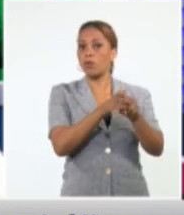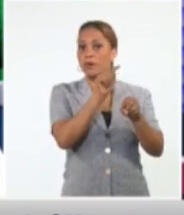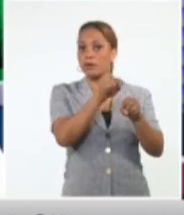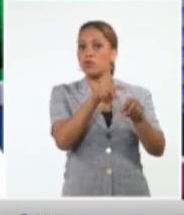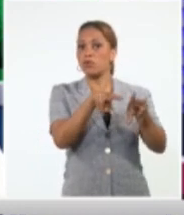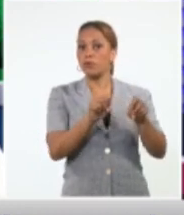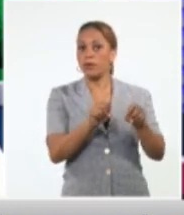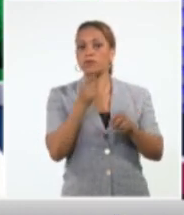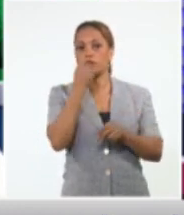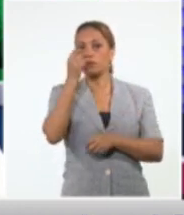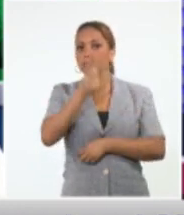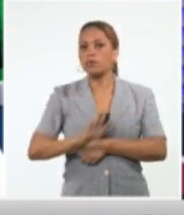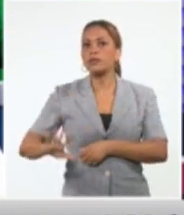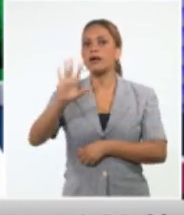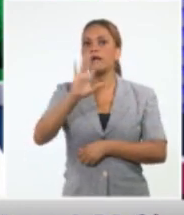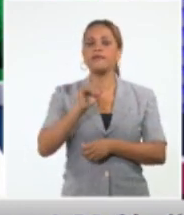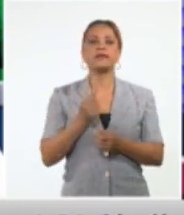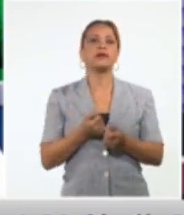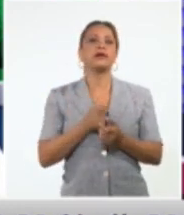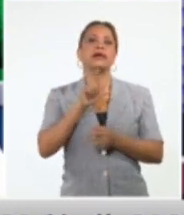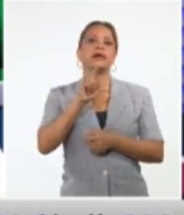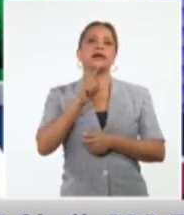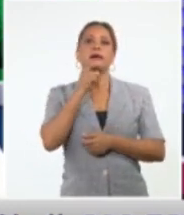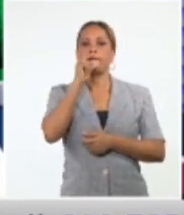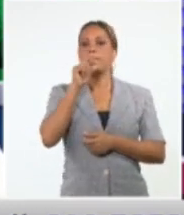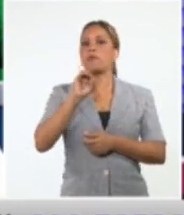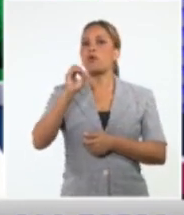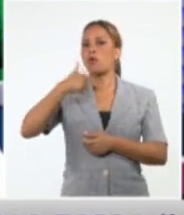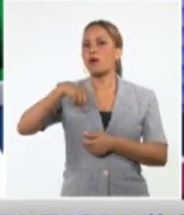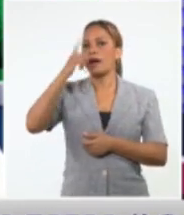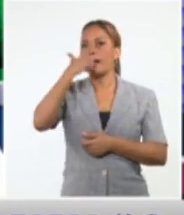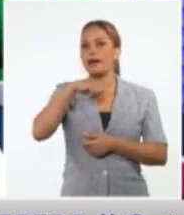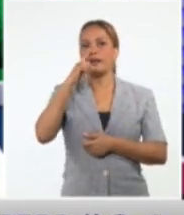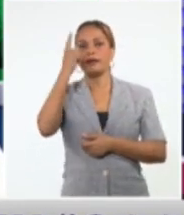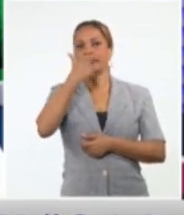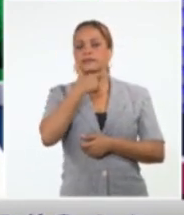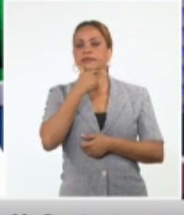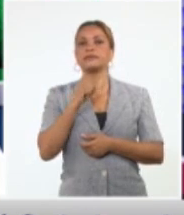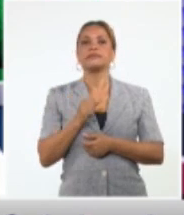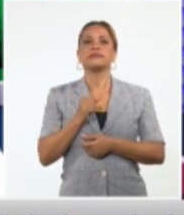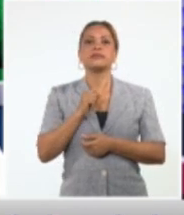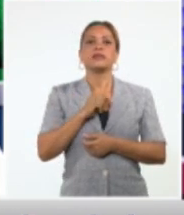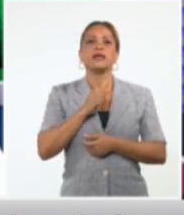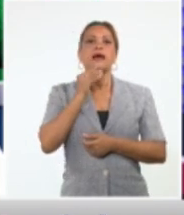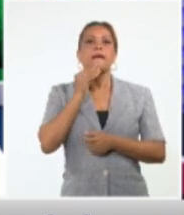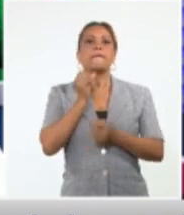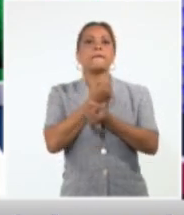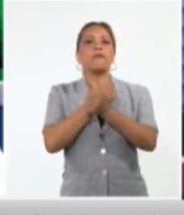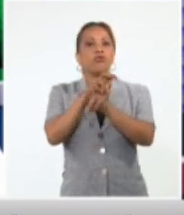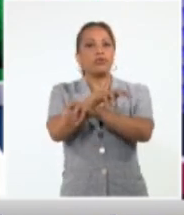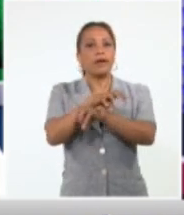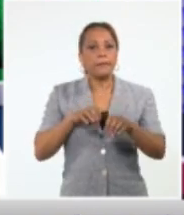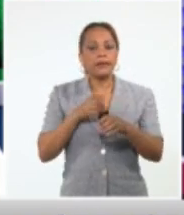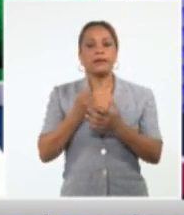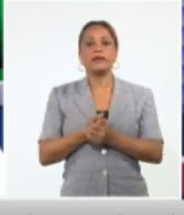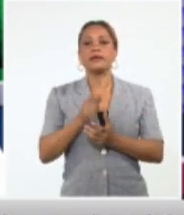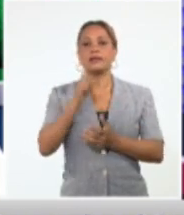Sudáfrica, Lesoto, Botswana, Zimbabue, Mozambique,